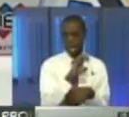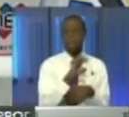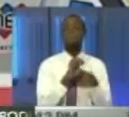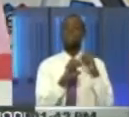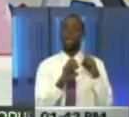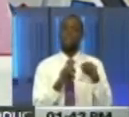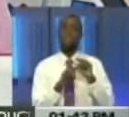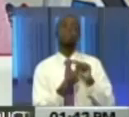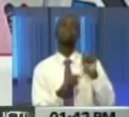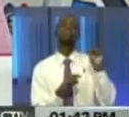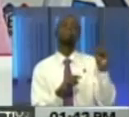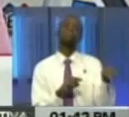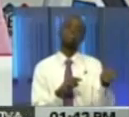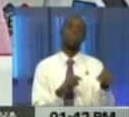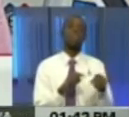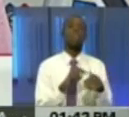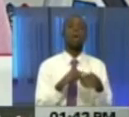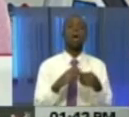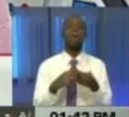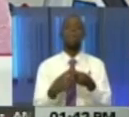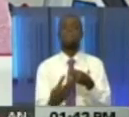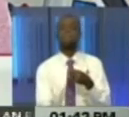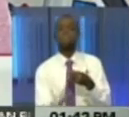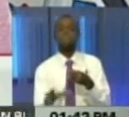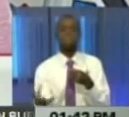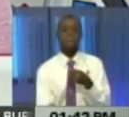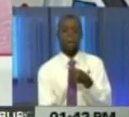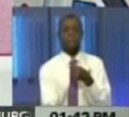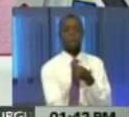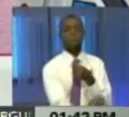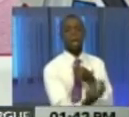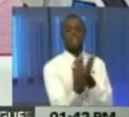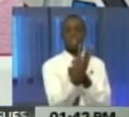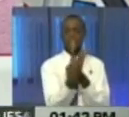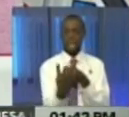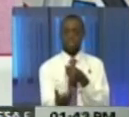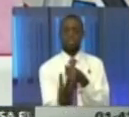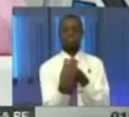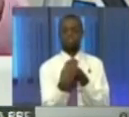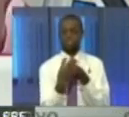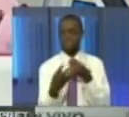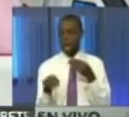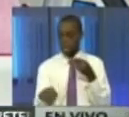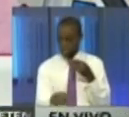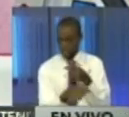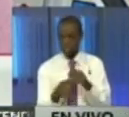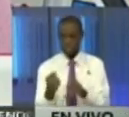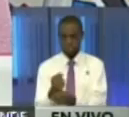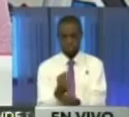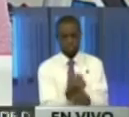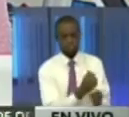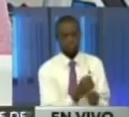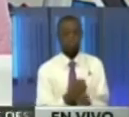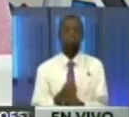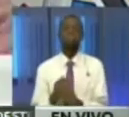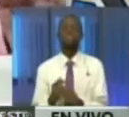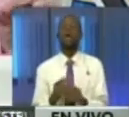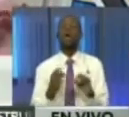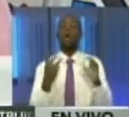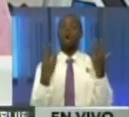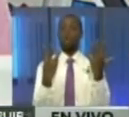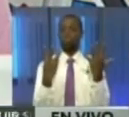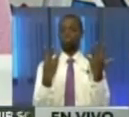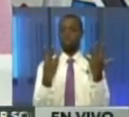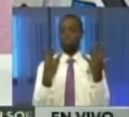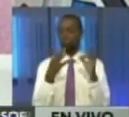de los órganos subordinados de este Consejo Nacional Electoral. Son 8 reflexiones.